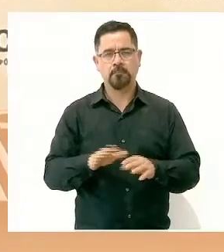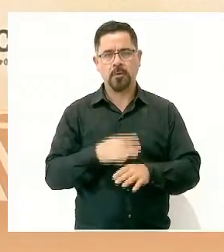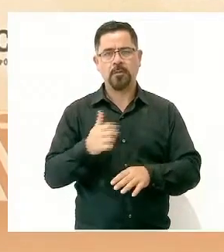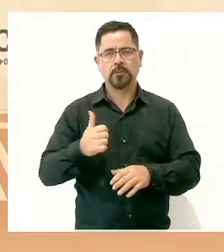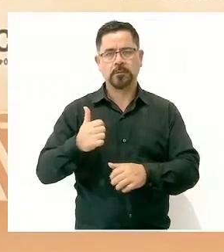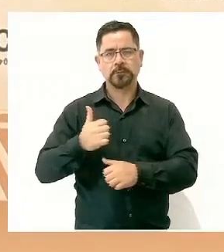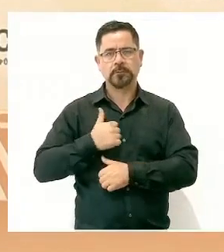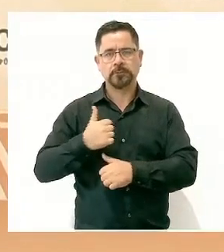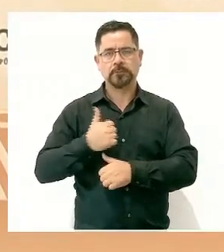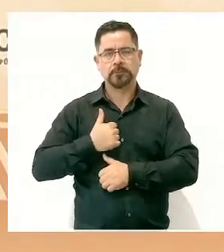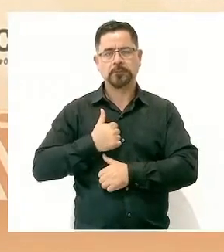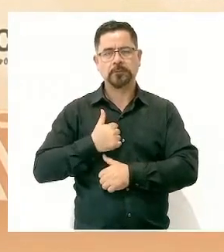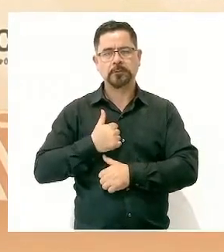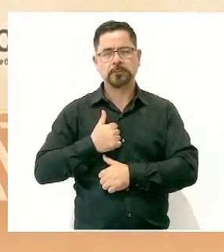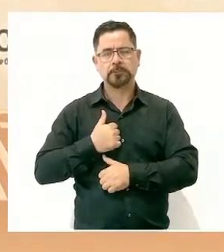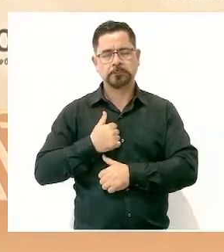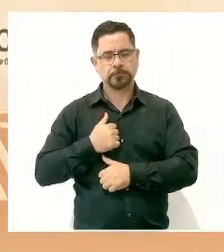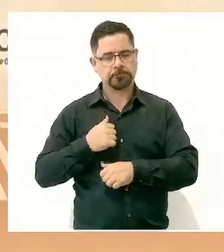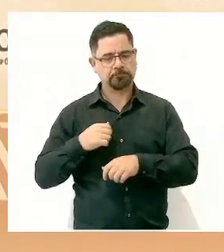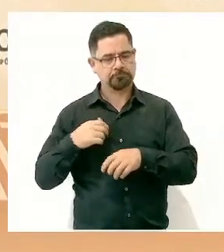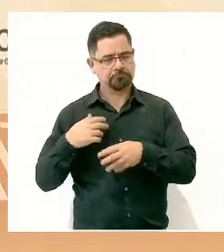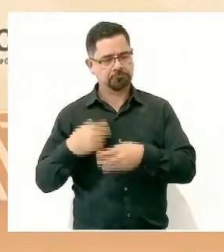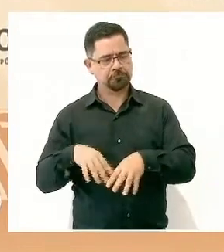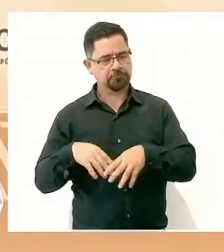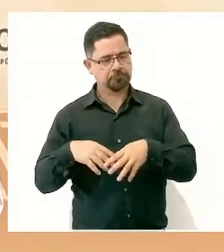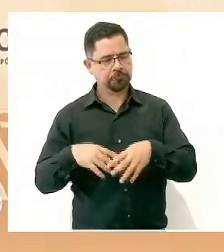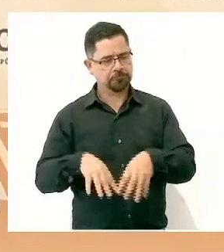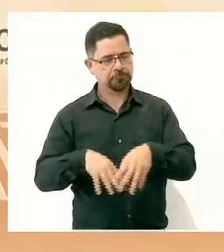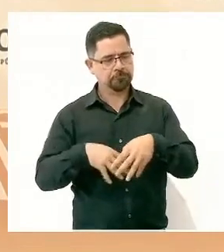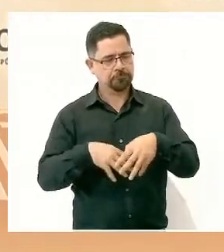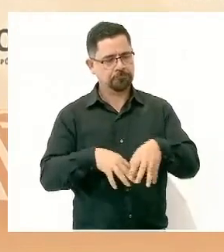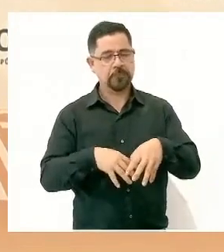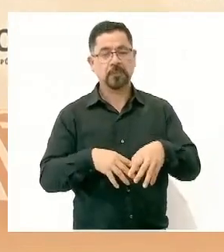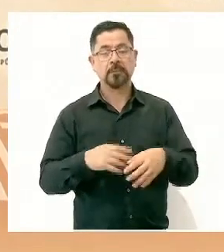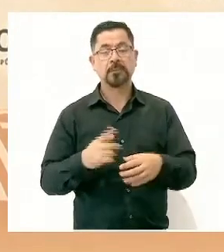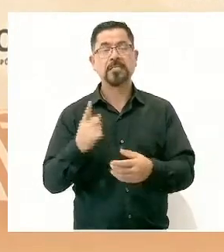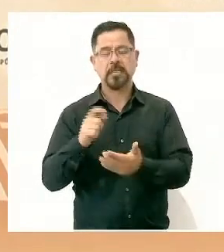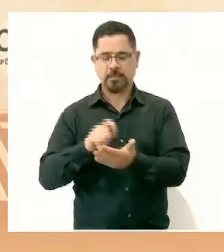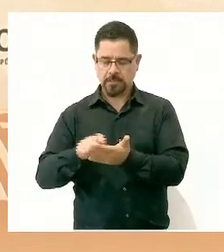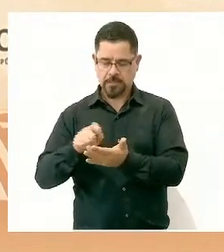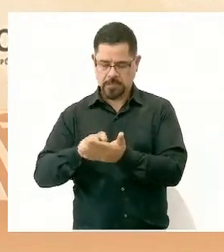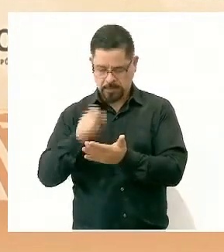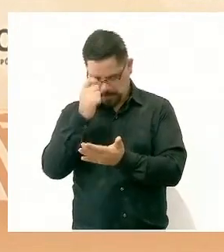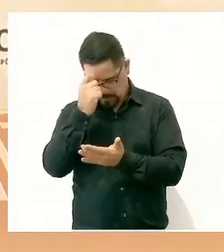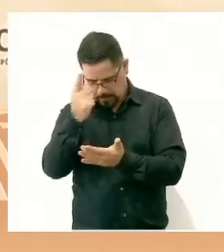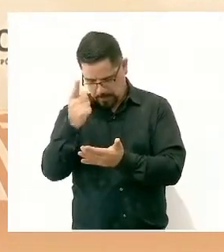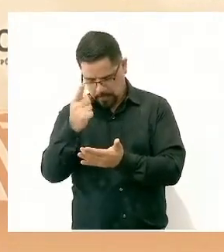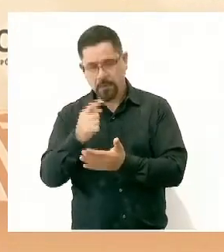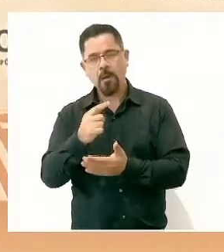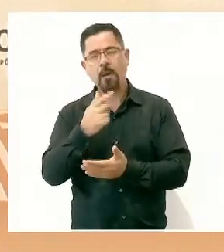línea que, según John Kenneth Turner,